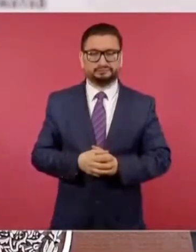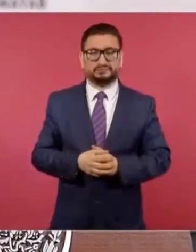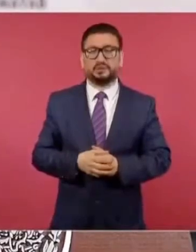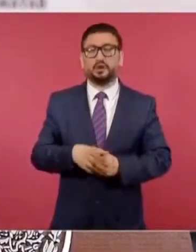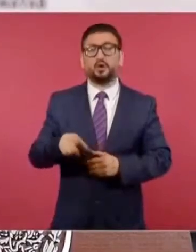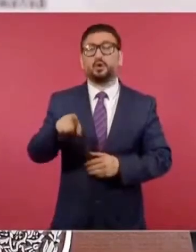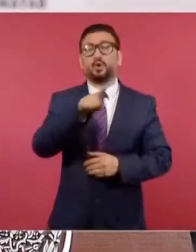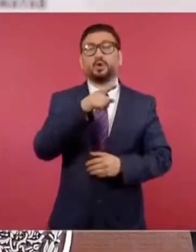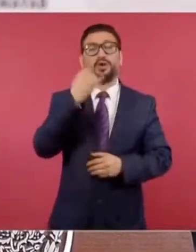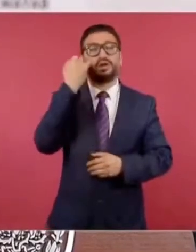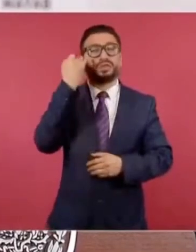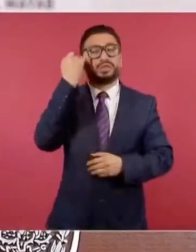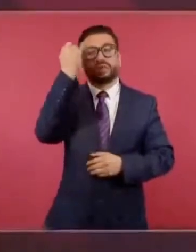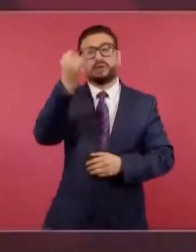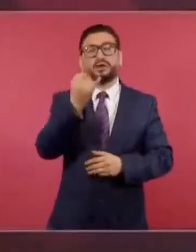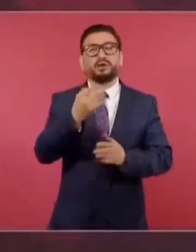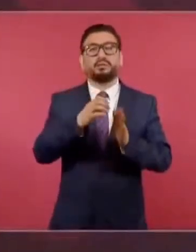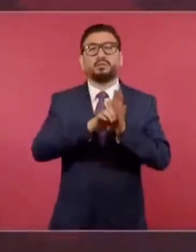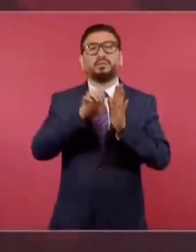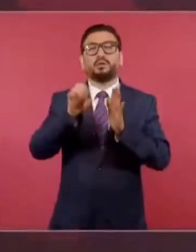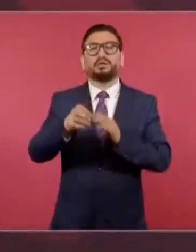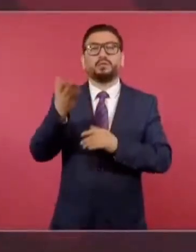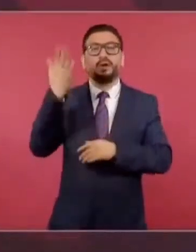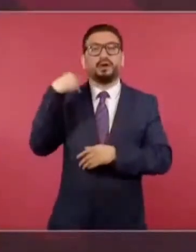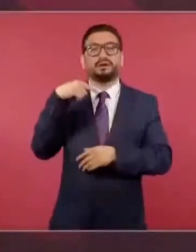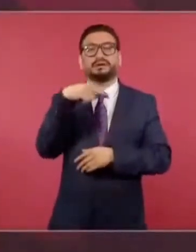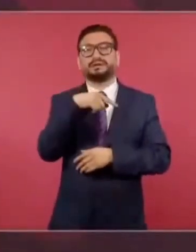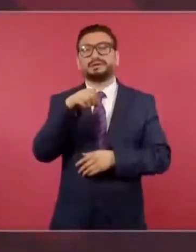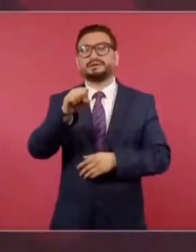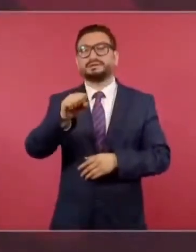Imagínense si a Salinas,